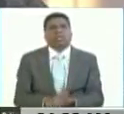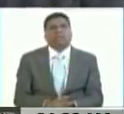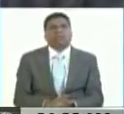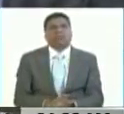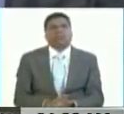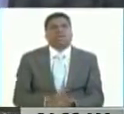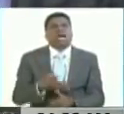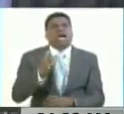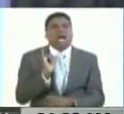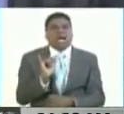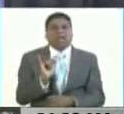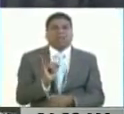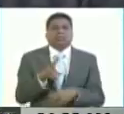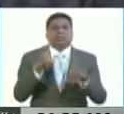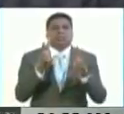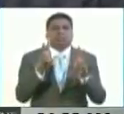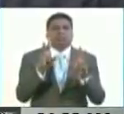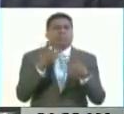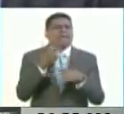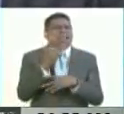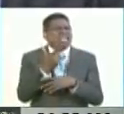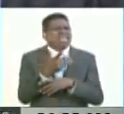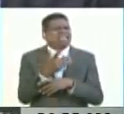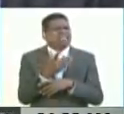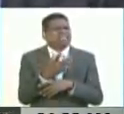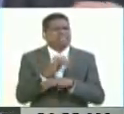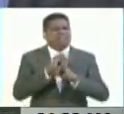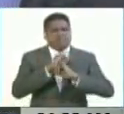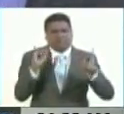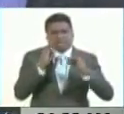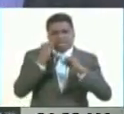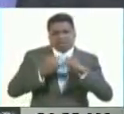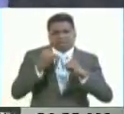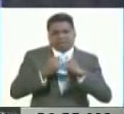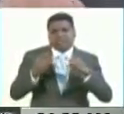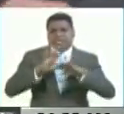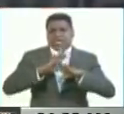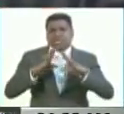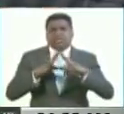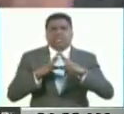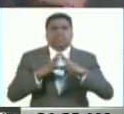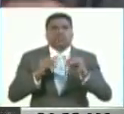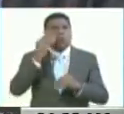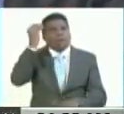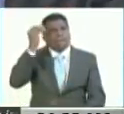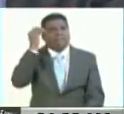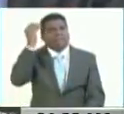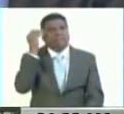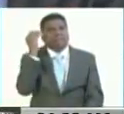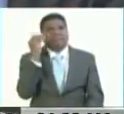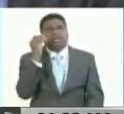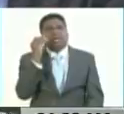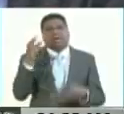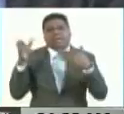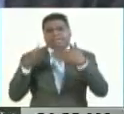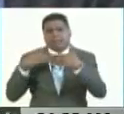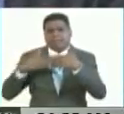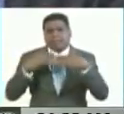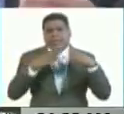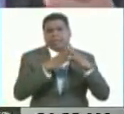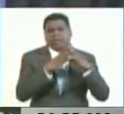tema de un cierre que aparentemente no querían tumbar el cierre, que ellos pensaban que era lo que estaba obstaculizando los